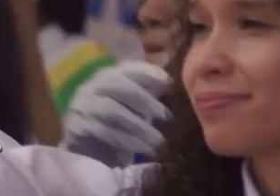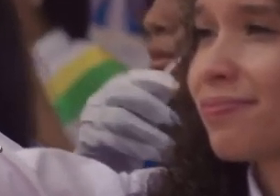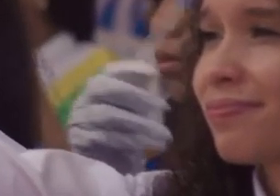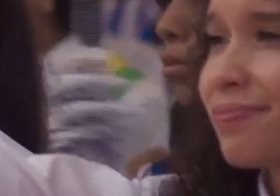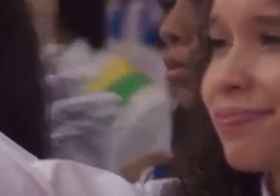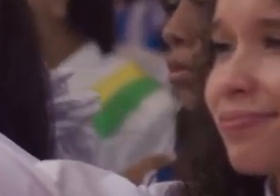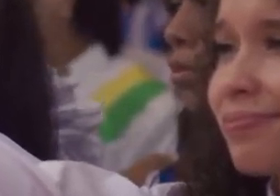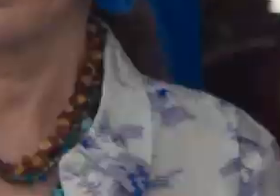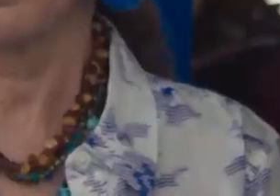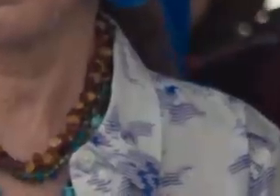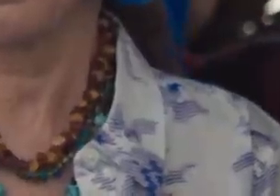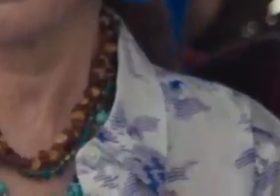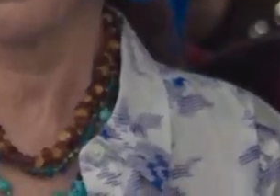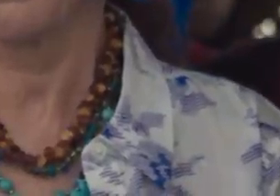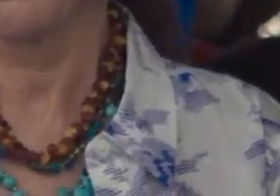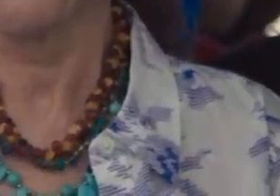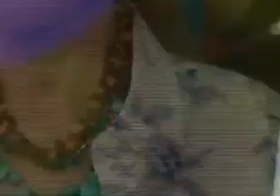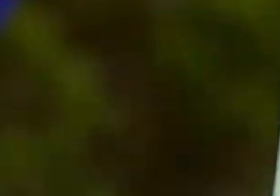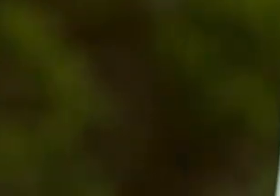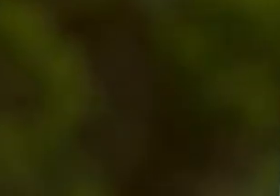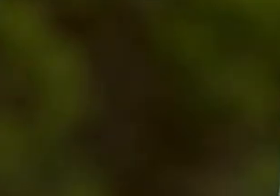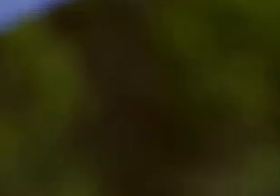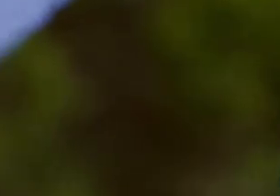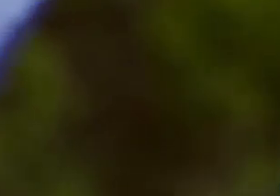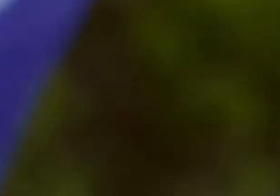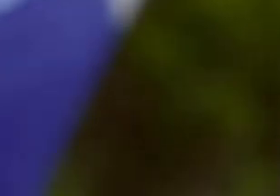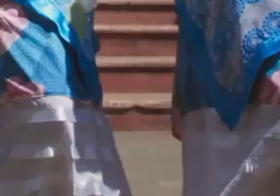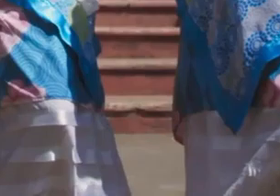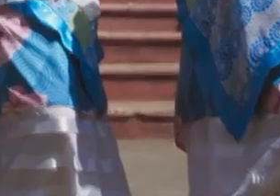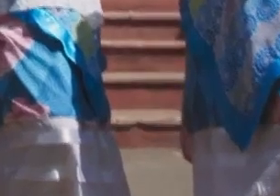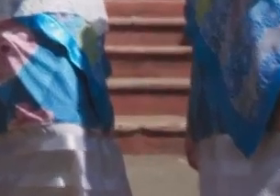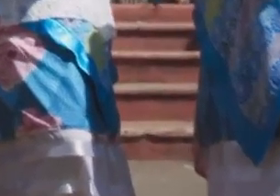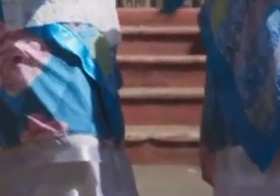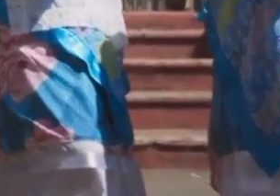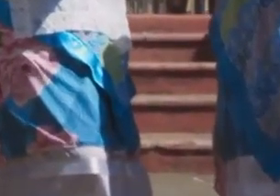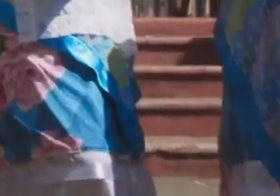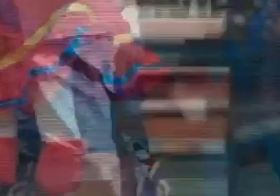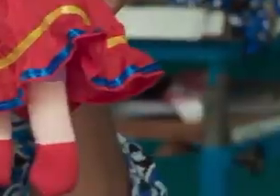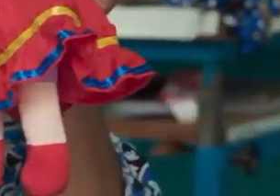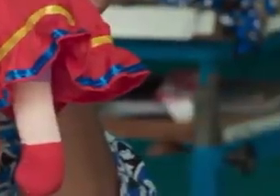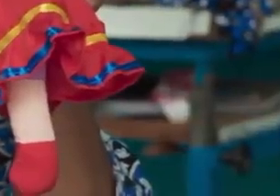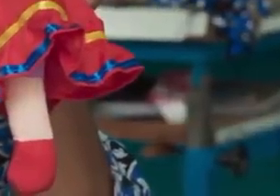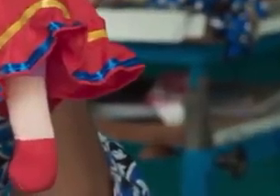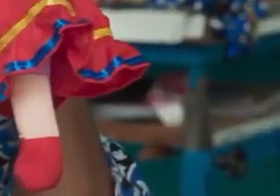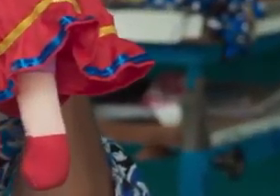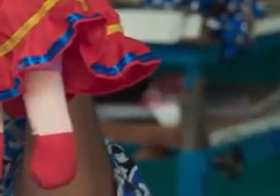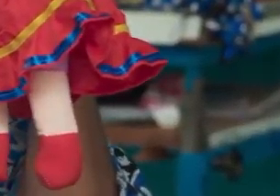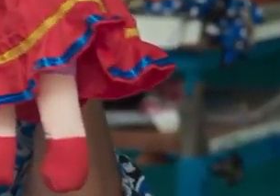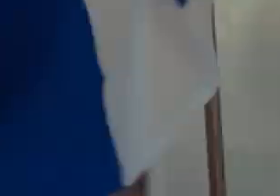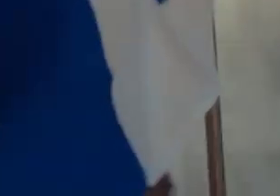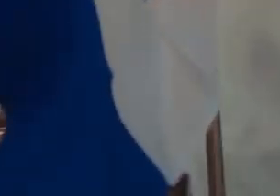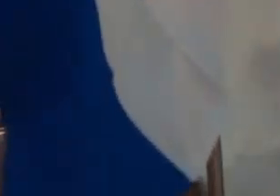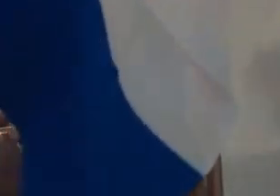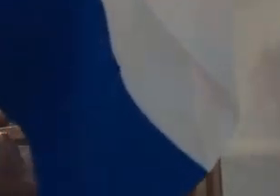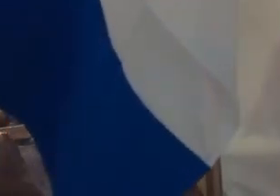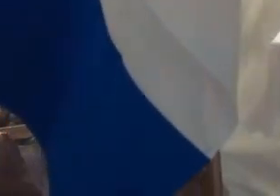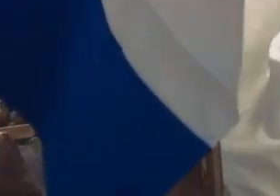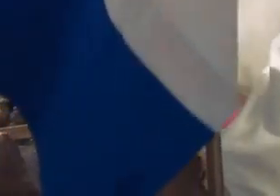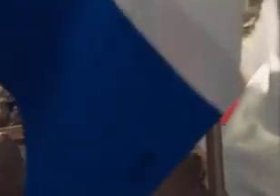indomable, tu compromiso firme y permanente, con el amor que todo lo cree, con el amor